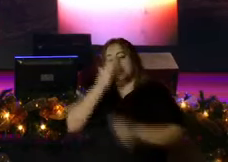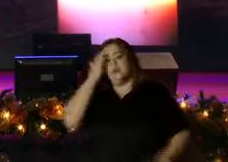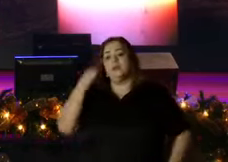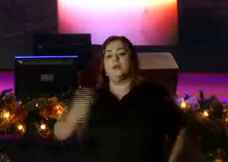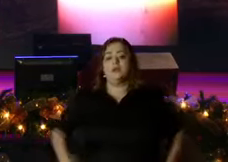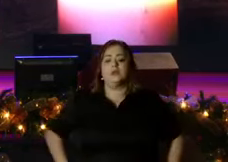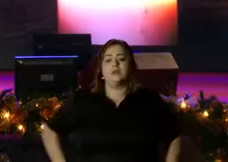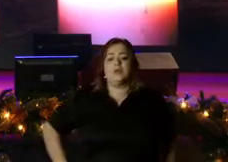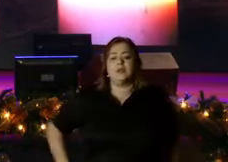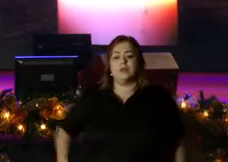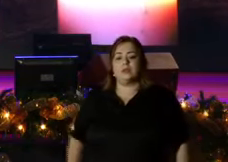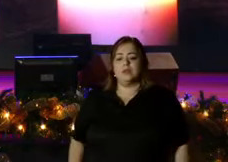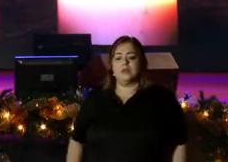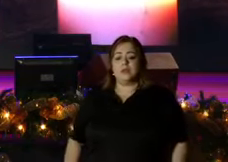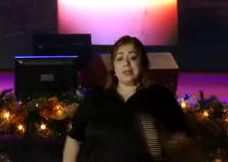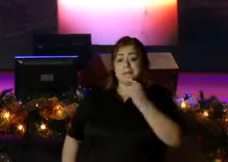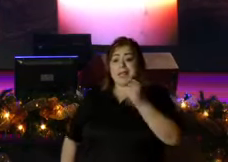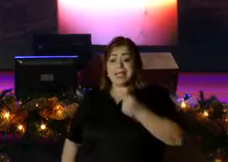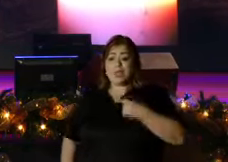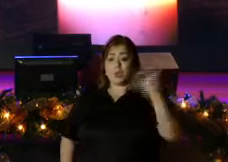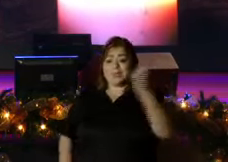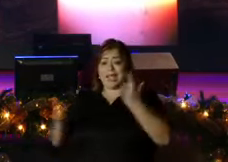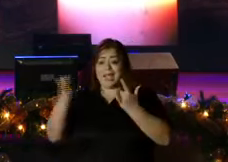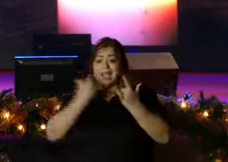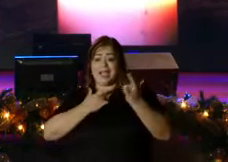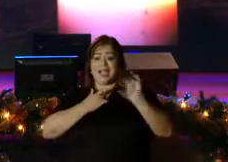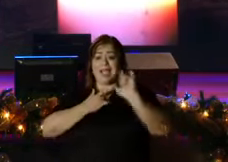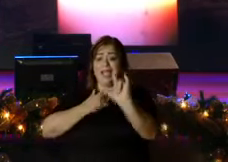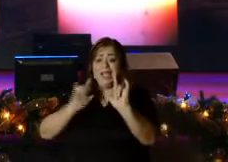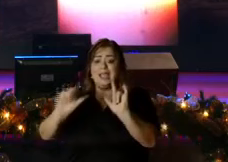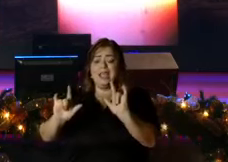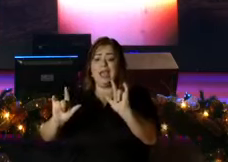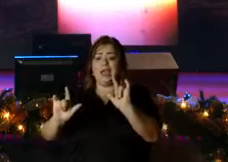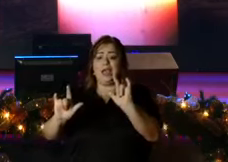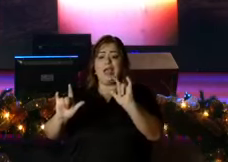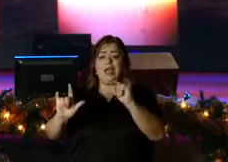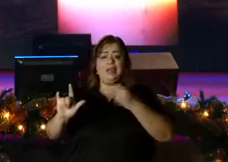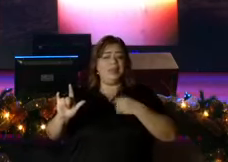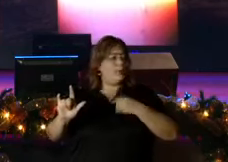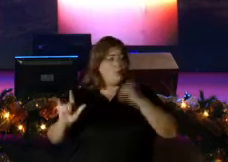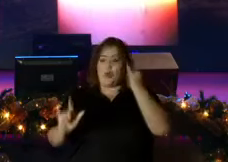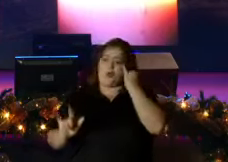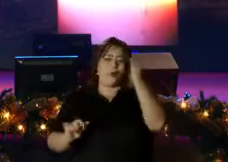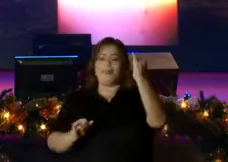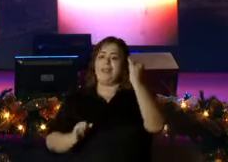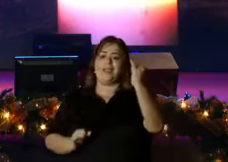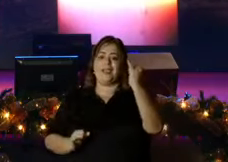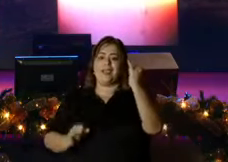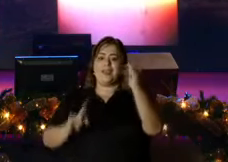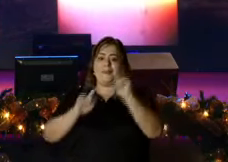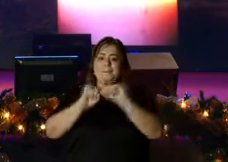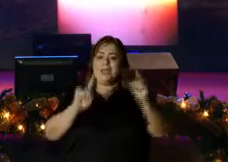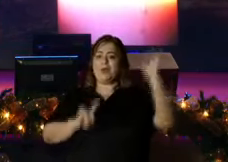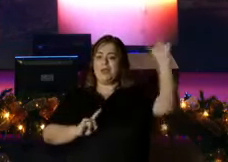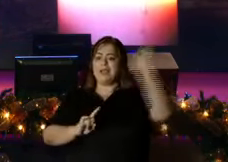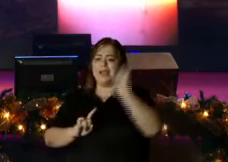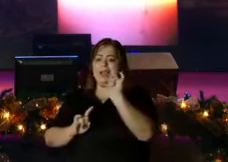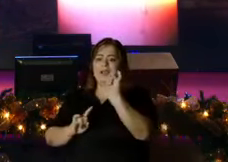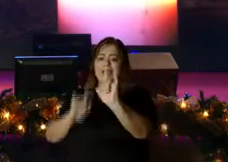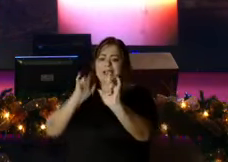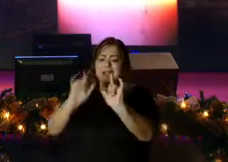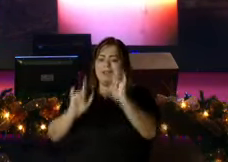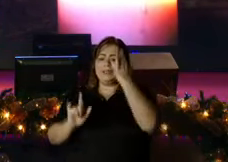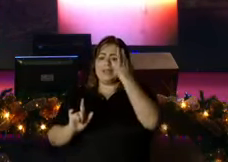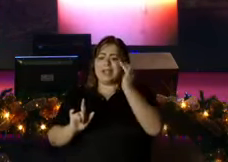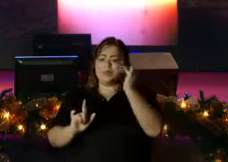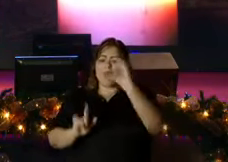Santo. Y me dijo, te amo, que ni te imaginas. Te amé tanto, tanto, que entregué mi